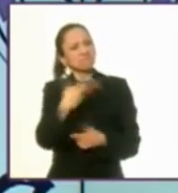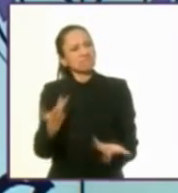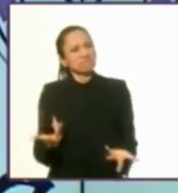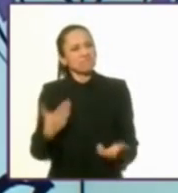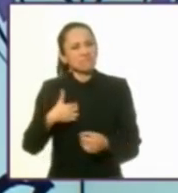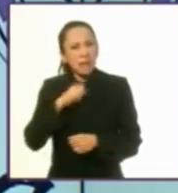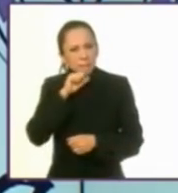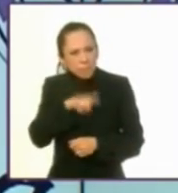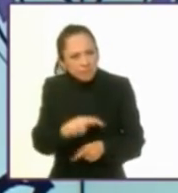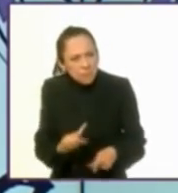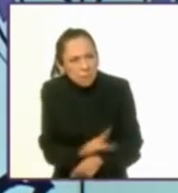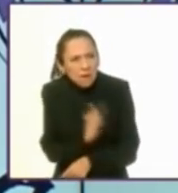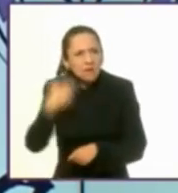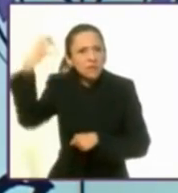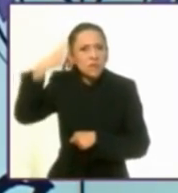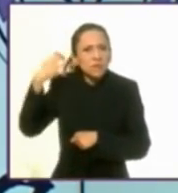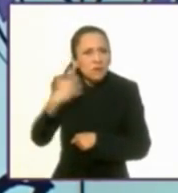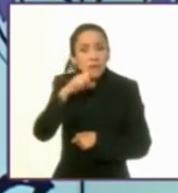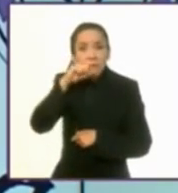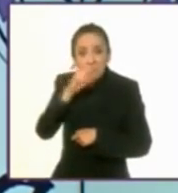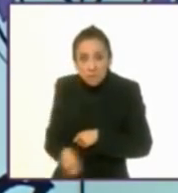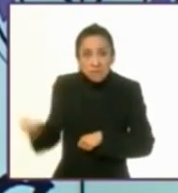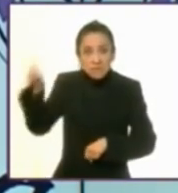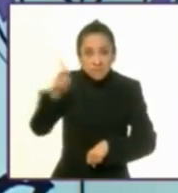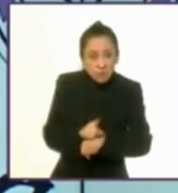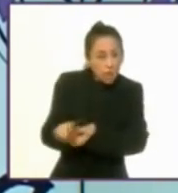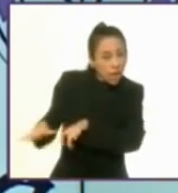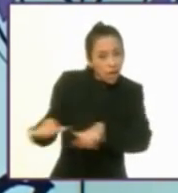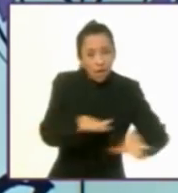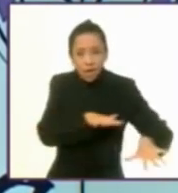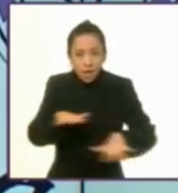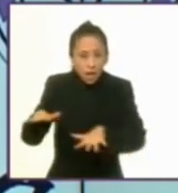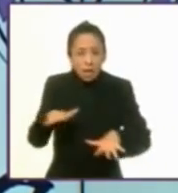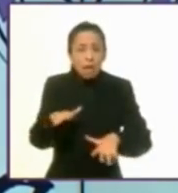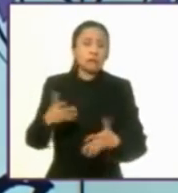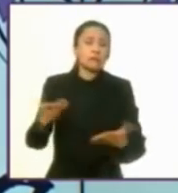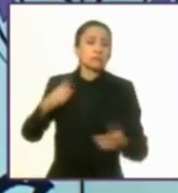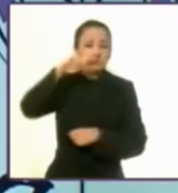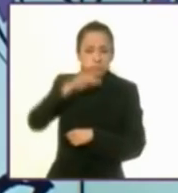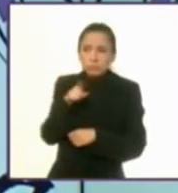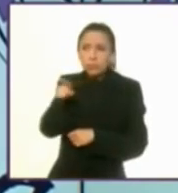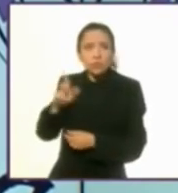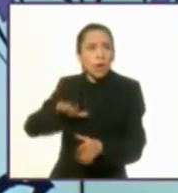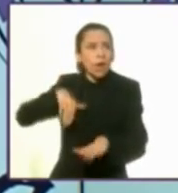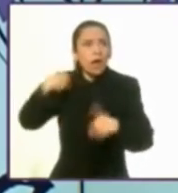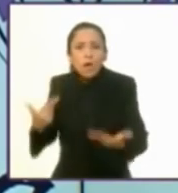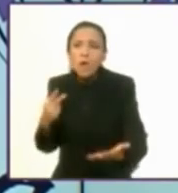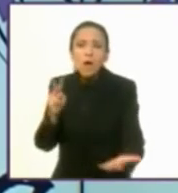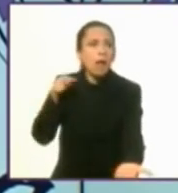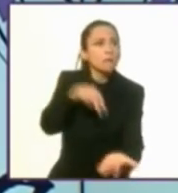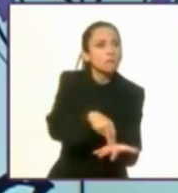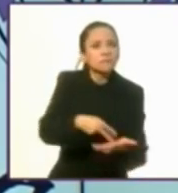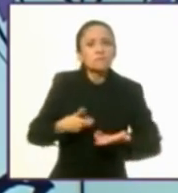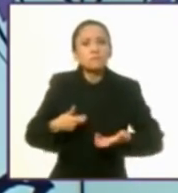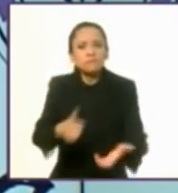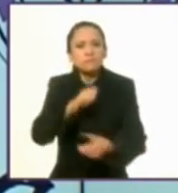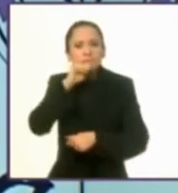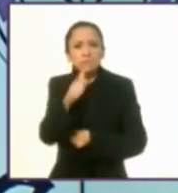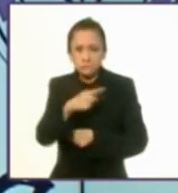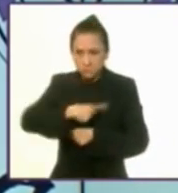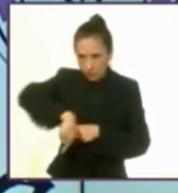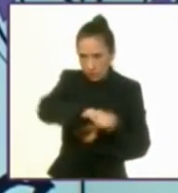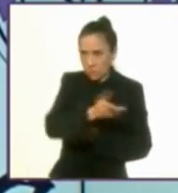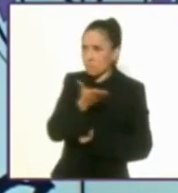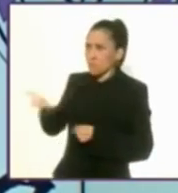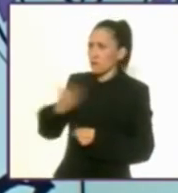es a las calles el día de la desgracia ellos piden justicia y en mi gobierno es lo